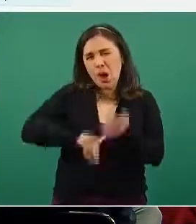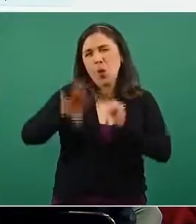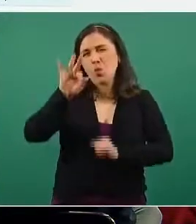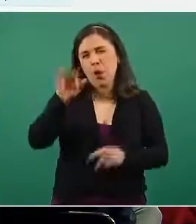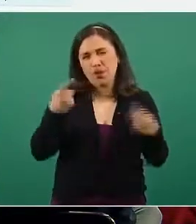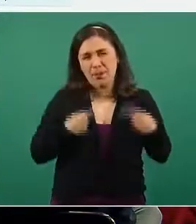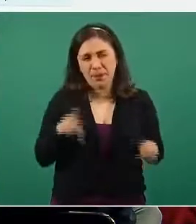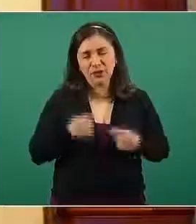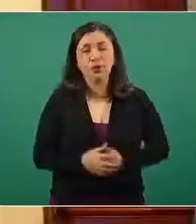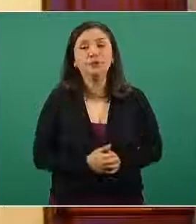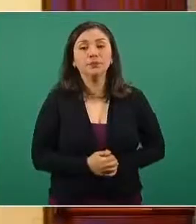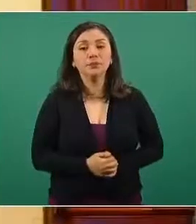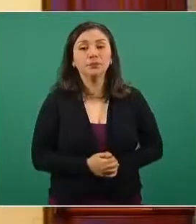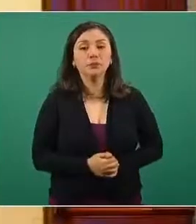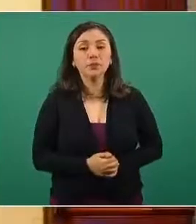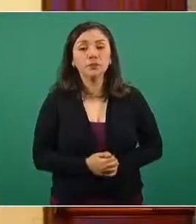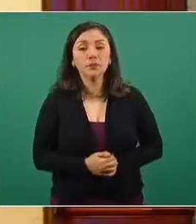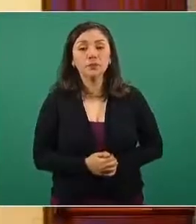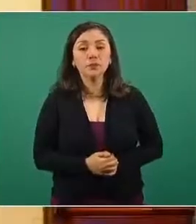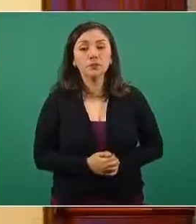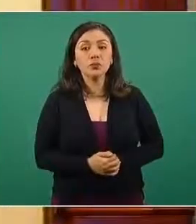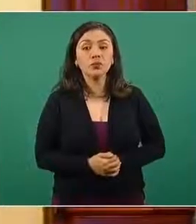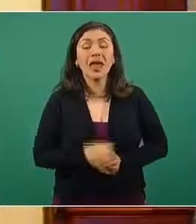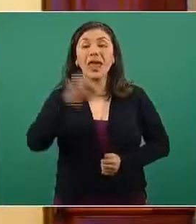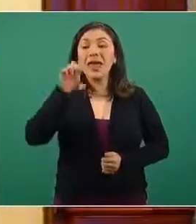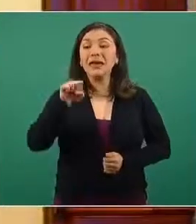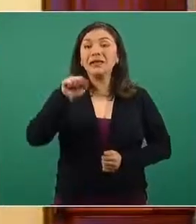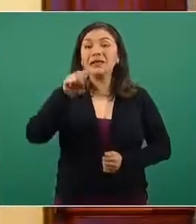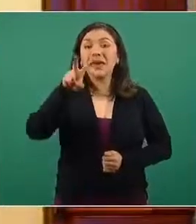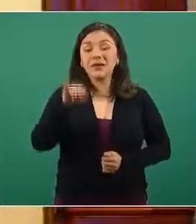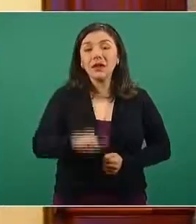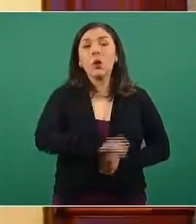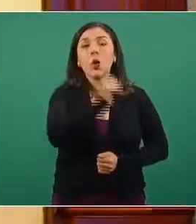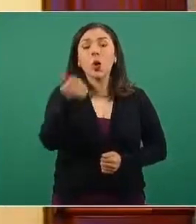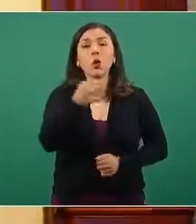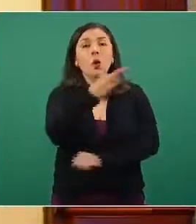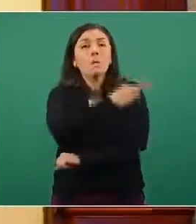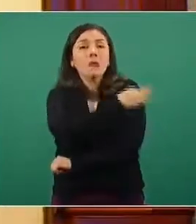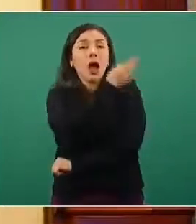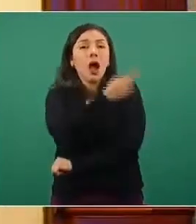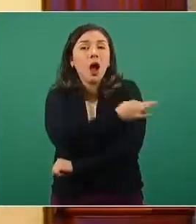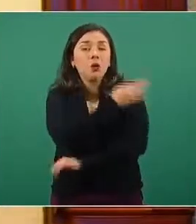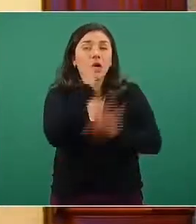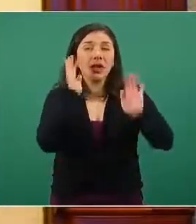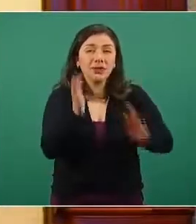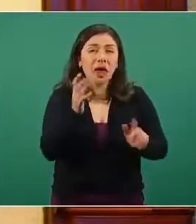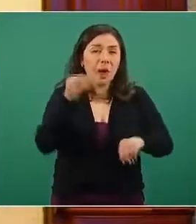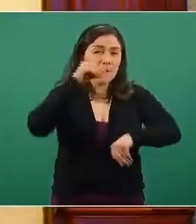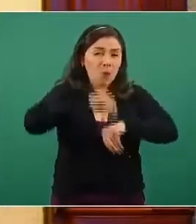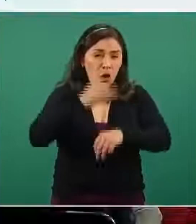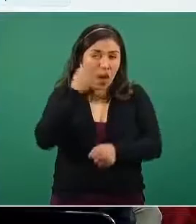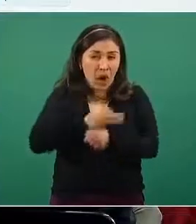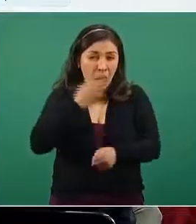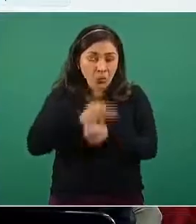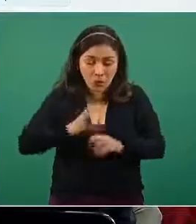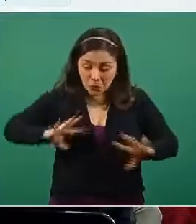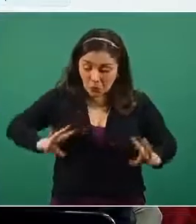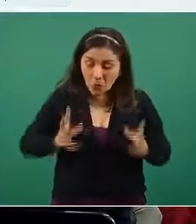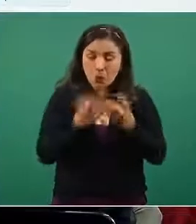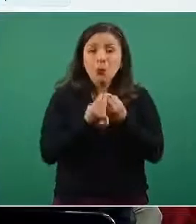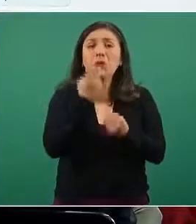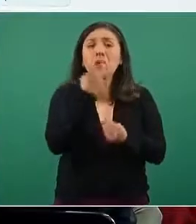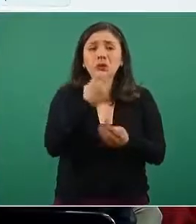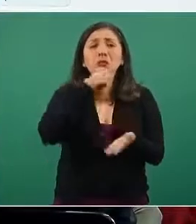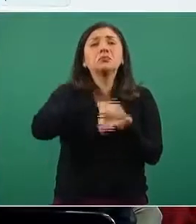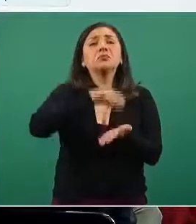Y bueno, resaltamos que para efecto de ESAVIS y de las dosis que se han aplicado hasta el momento, estos se han